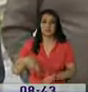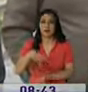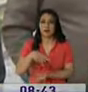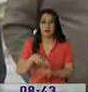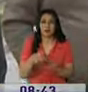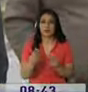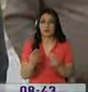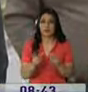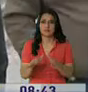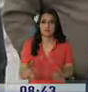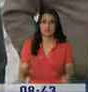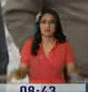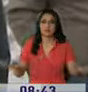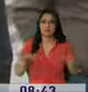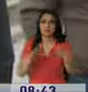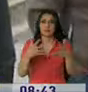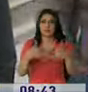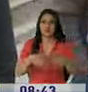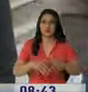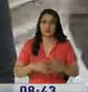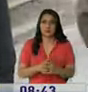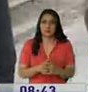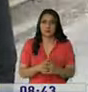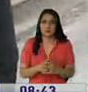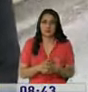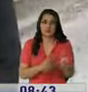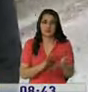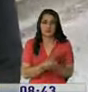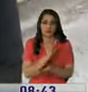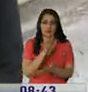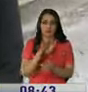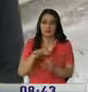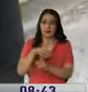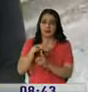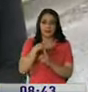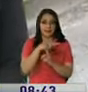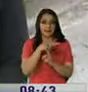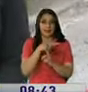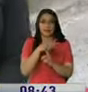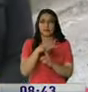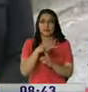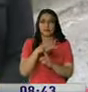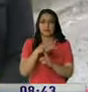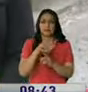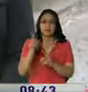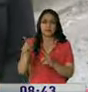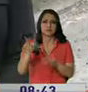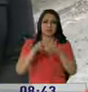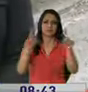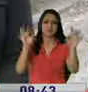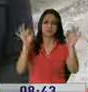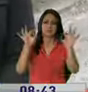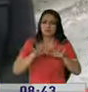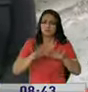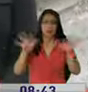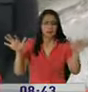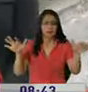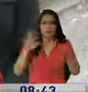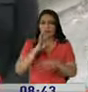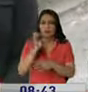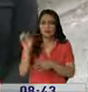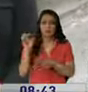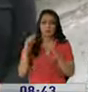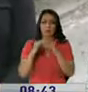población totalmente inmensa. Aquí hay dos instituciones educativas, está el Parque Metropolitano, está el ARSH, la empresa eléctrica, más de